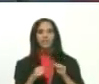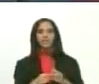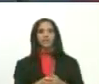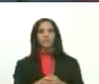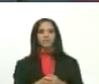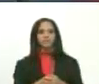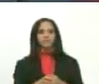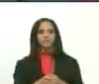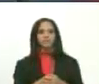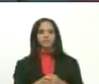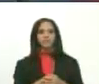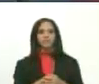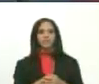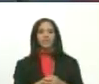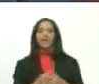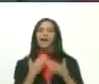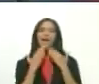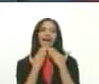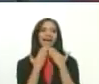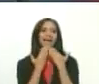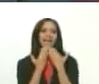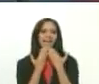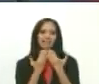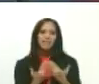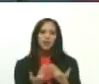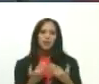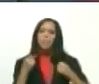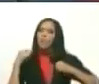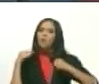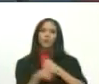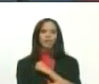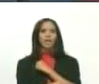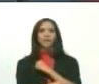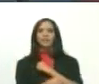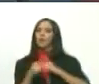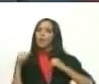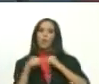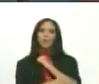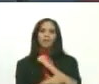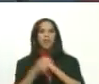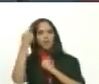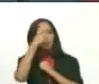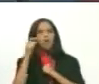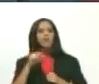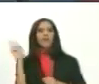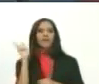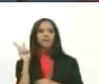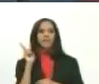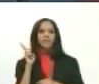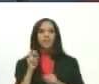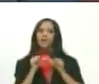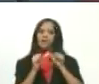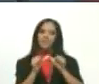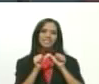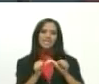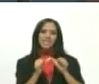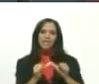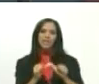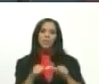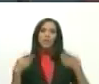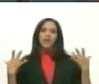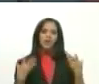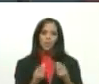Live. Agradezco profundamente, profundamente al pueblo venezolano por habernos seguido, por habernos